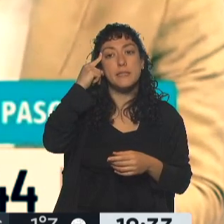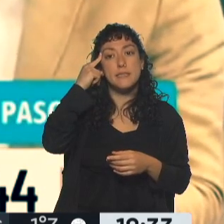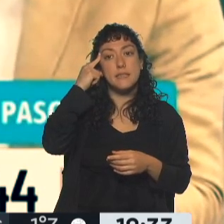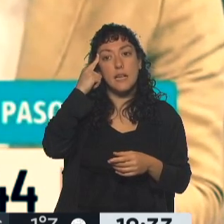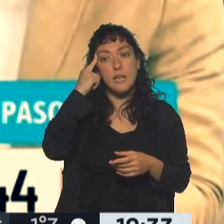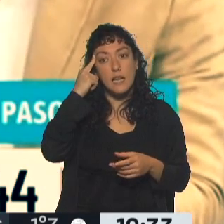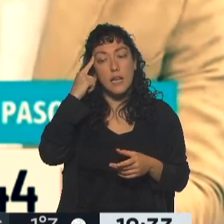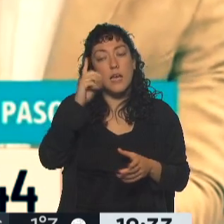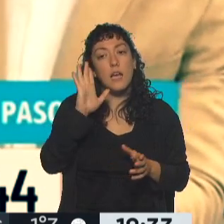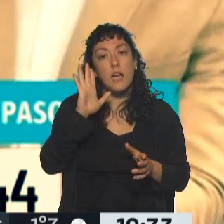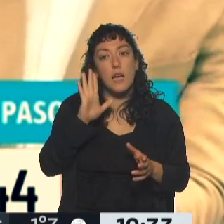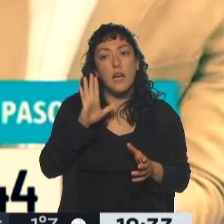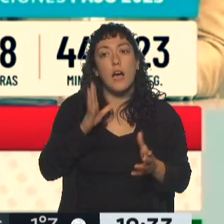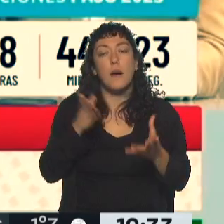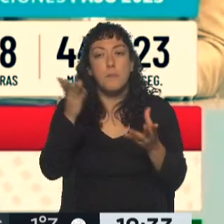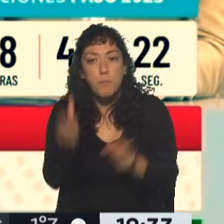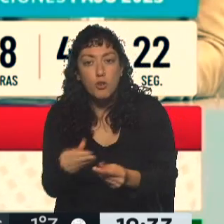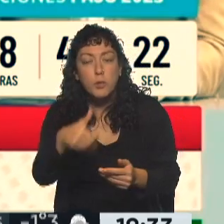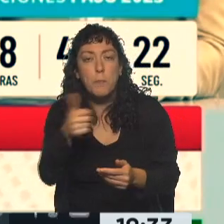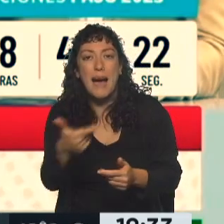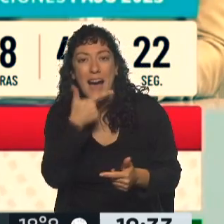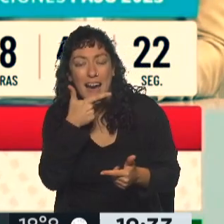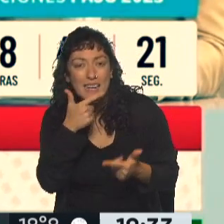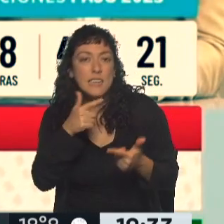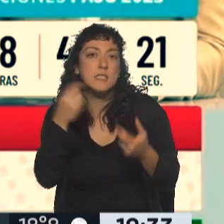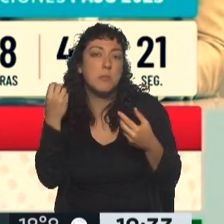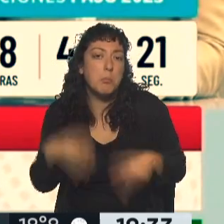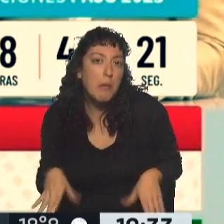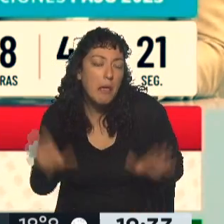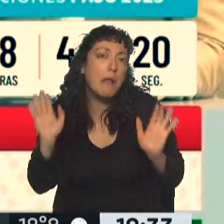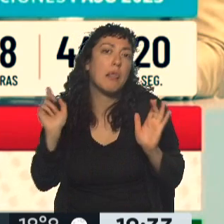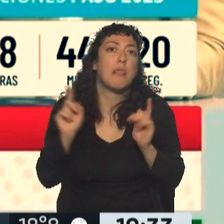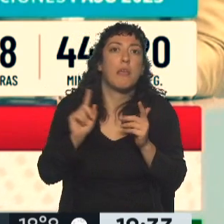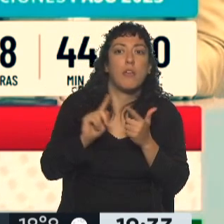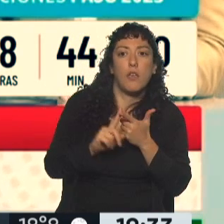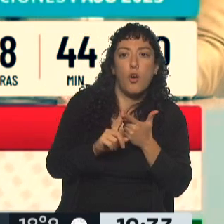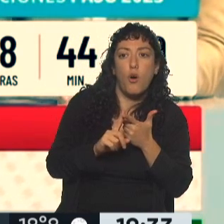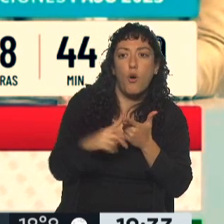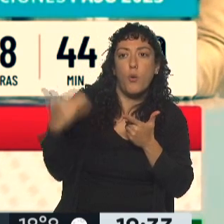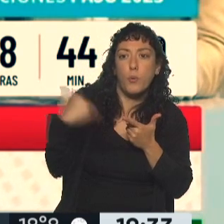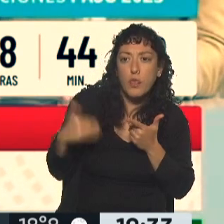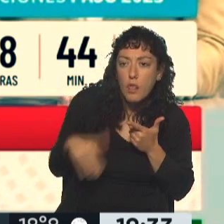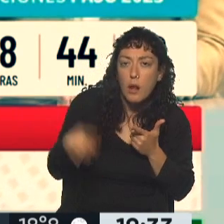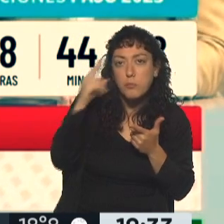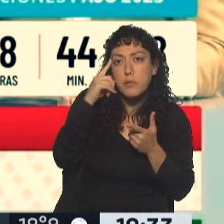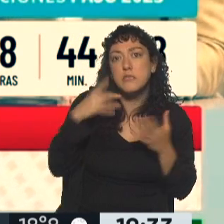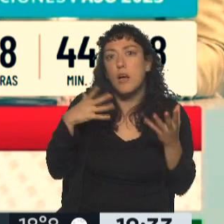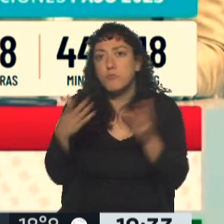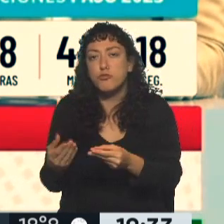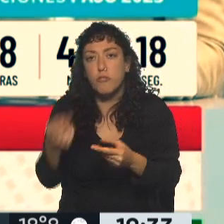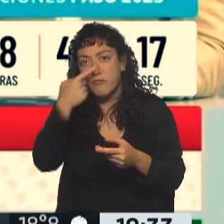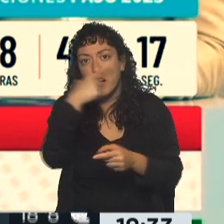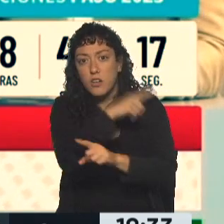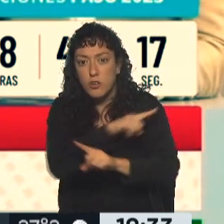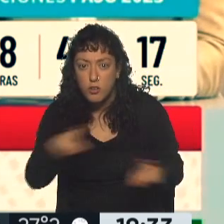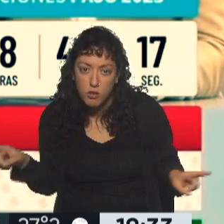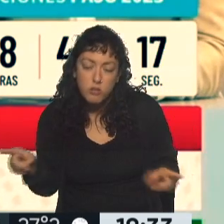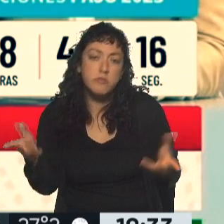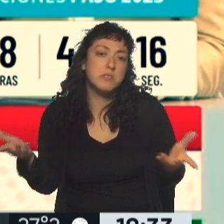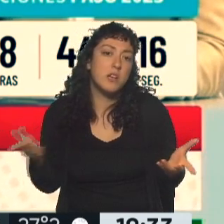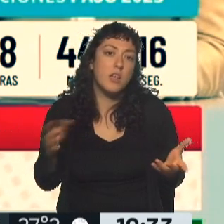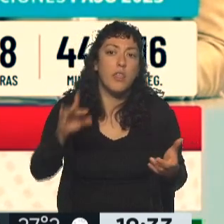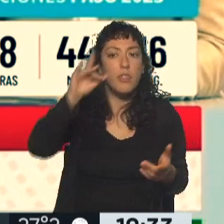un Manes supuestamente, si vos considerás que supuestamente la tenías ganada María Eugenia Vidal y la perdiste. Y a De Loredo